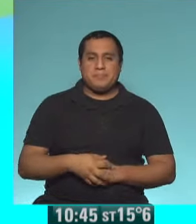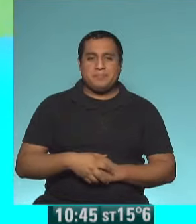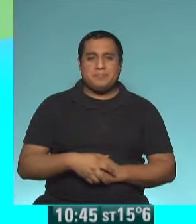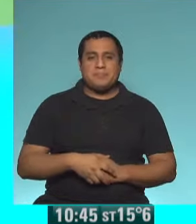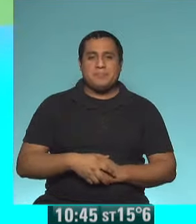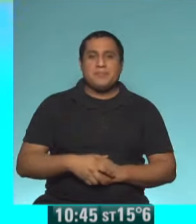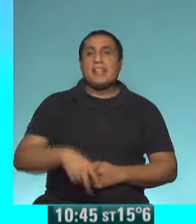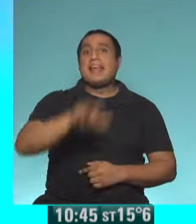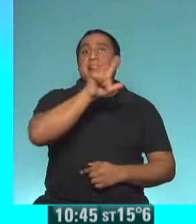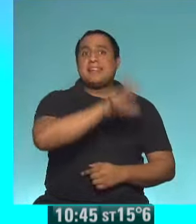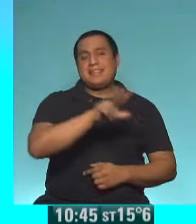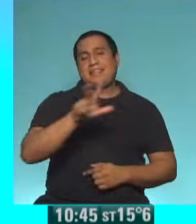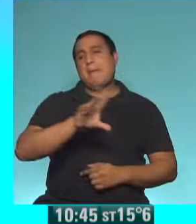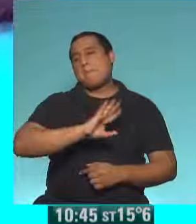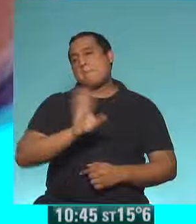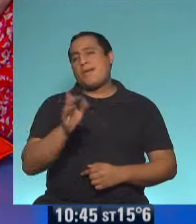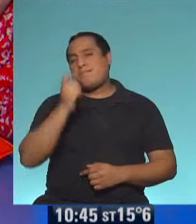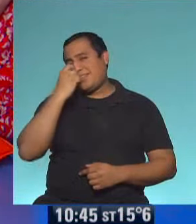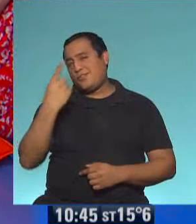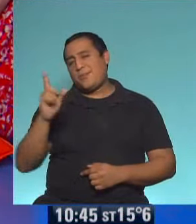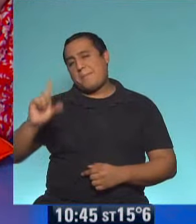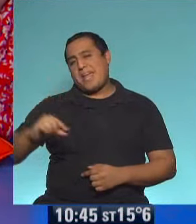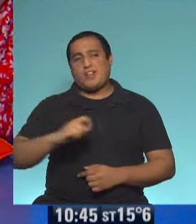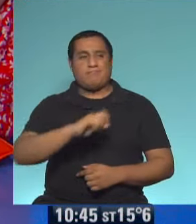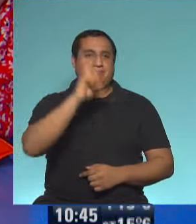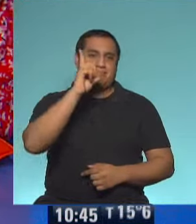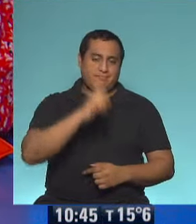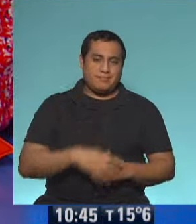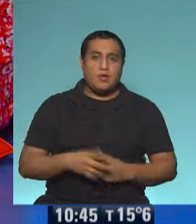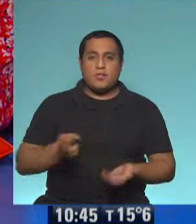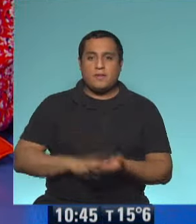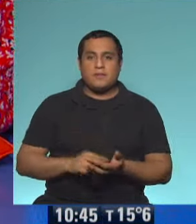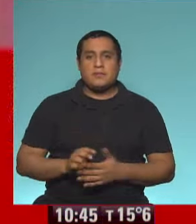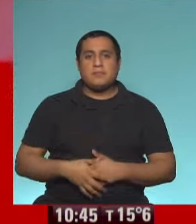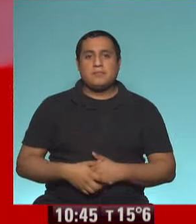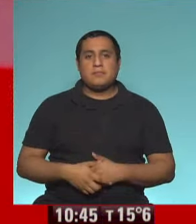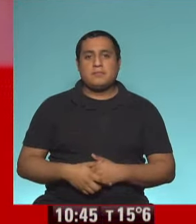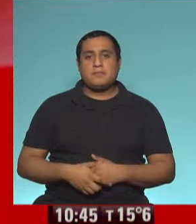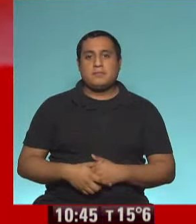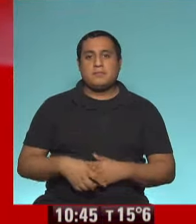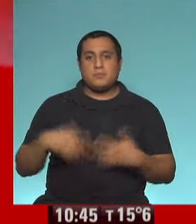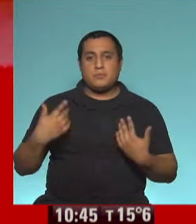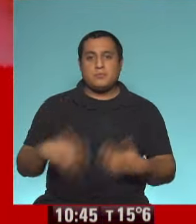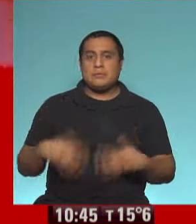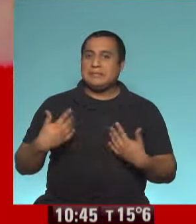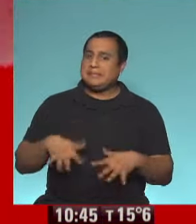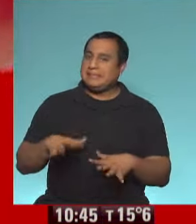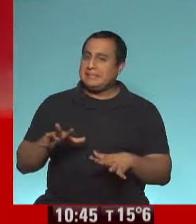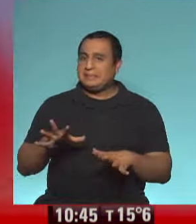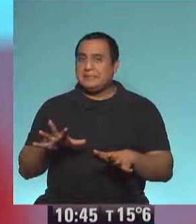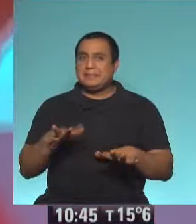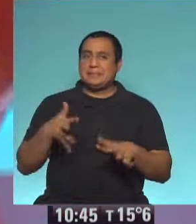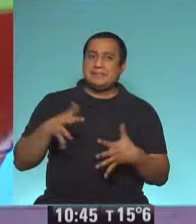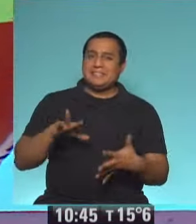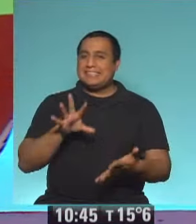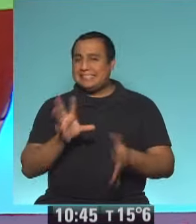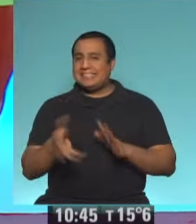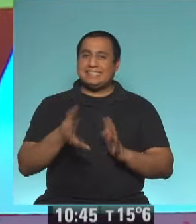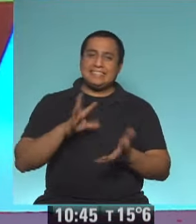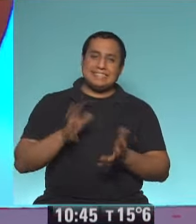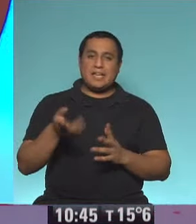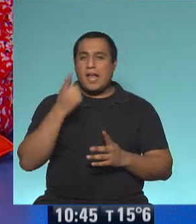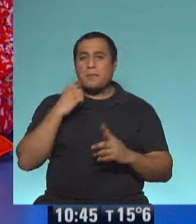Emi, el 33, le gana al 21. Otra vez, va. Va. Está parejo, está parejo. Tenemos, dijimos que